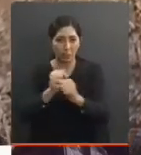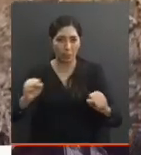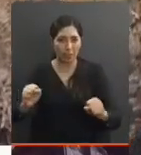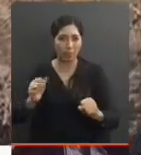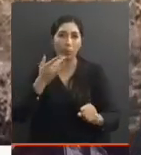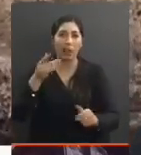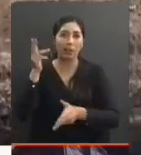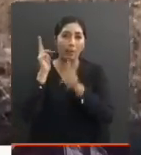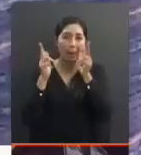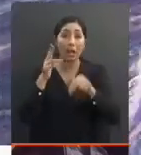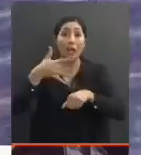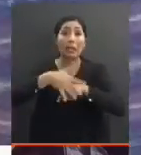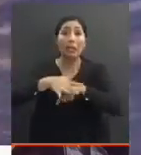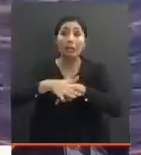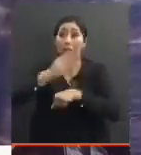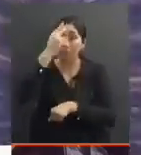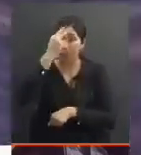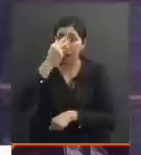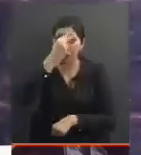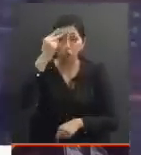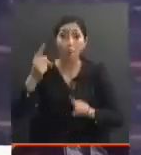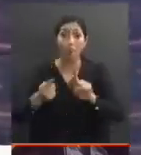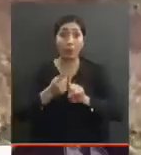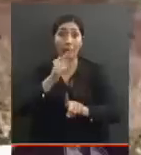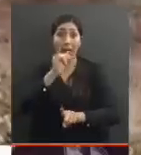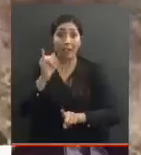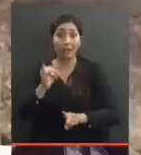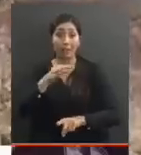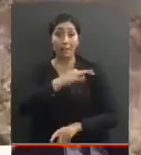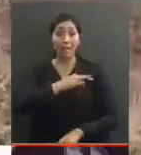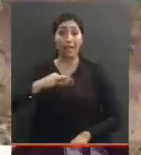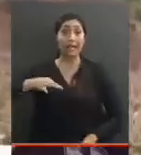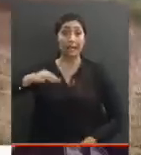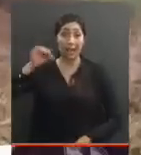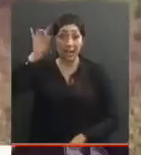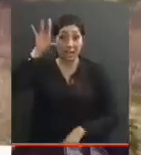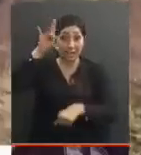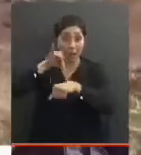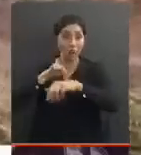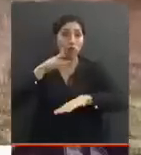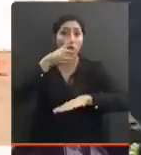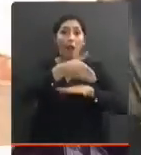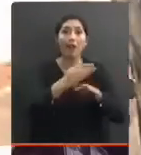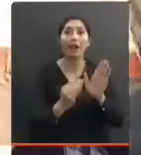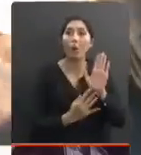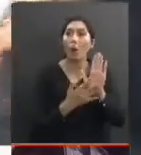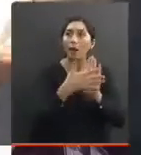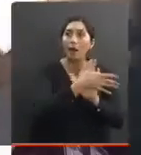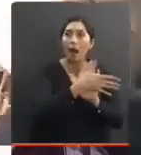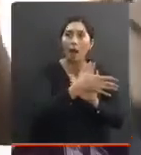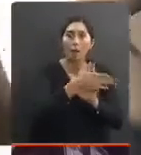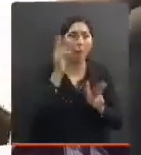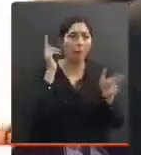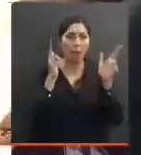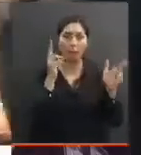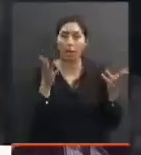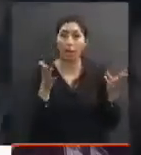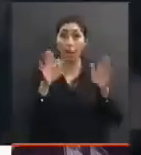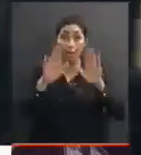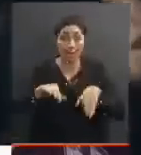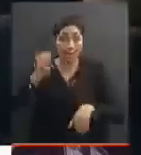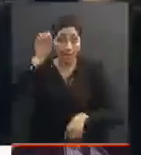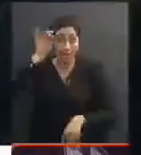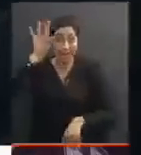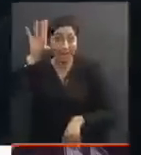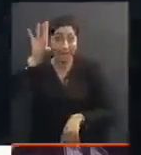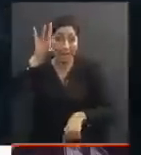primera visita de la ministra del Interior a la Araucanía, porque vincular esto con el robo de madera. La misma Isque Asiches, ese mismo